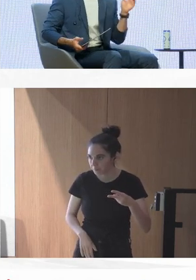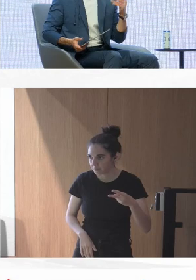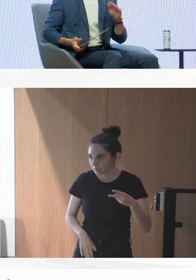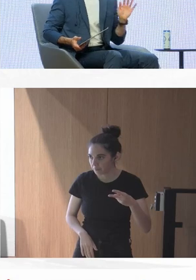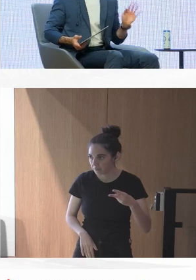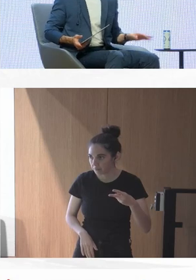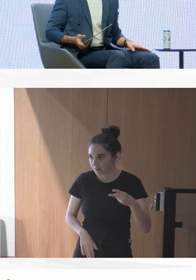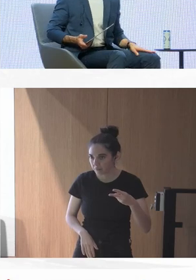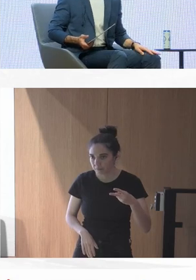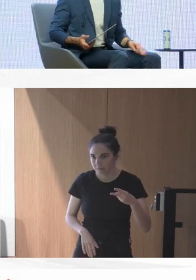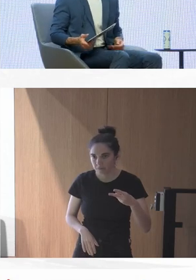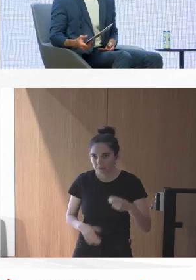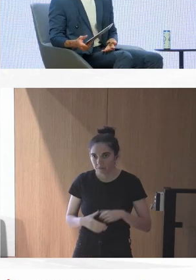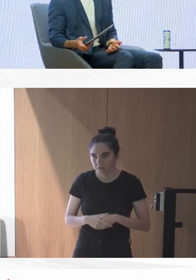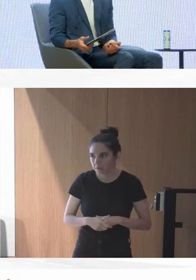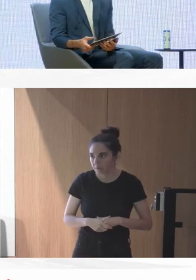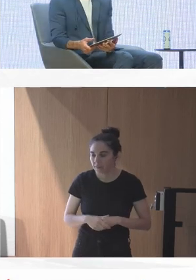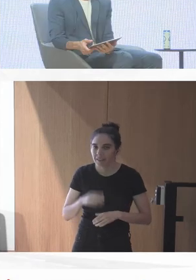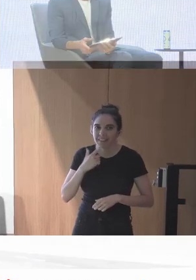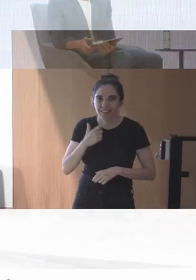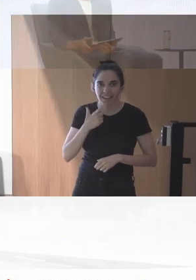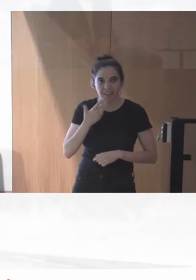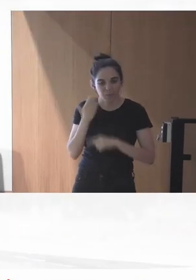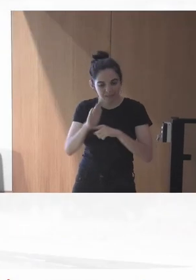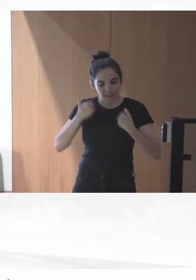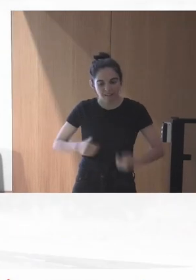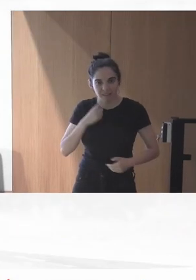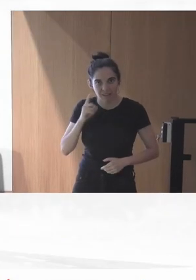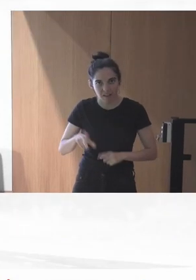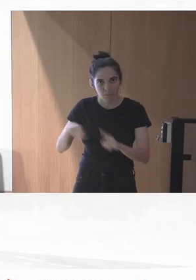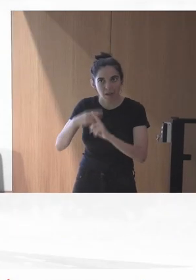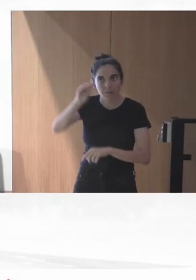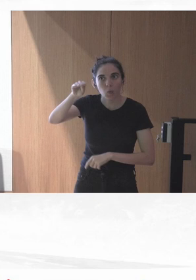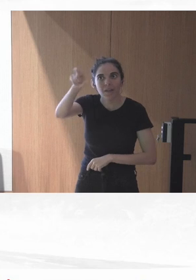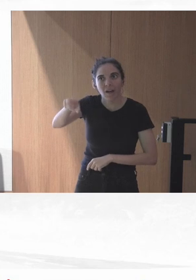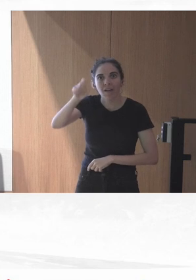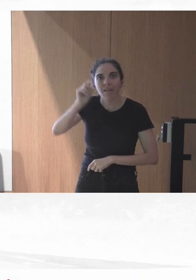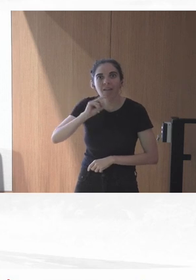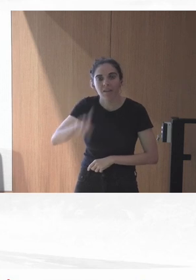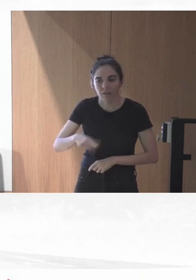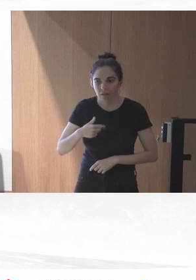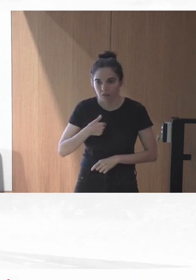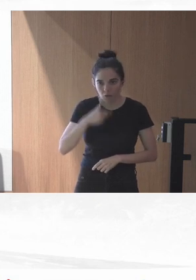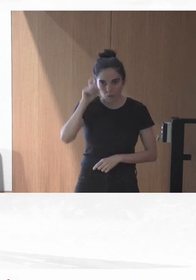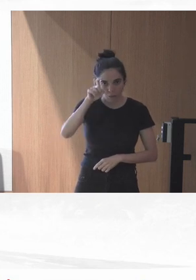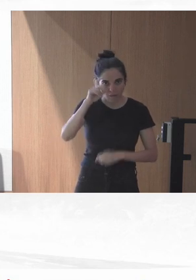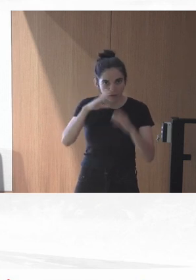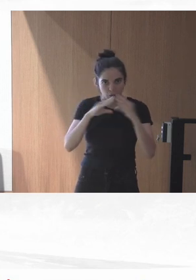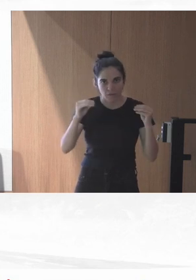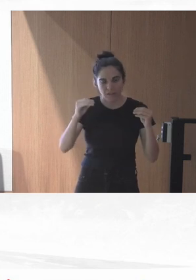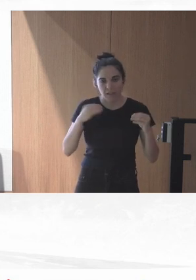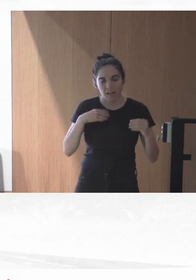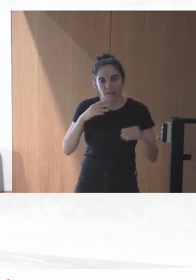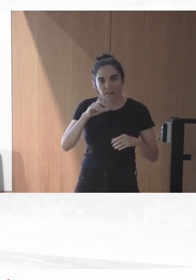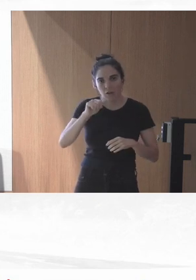¿Queréis hacerlas? Decid quiénes sois para que, y a quién dirigís la pregunta. Soy profesora de la Universidad de los Andes en